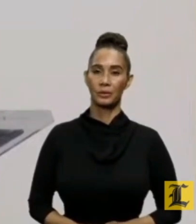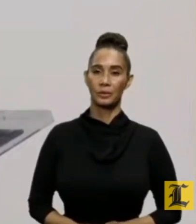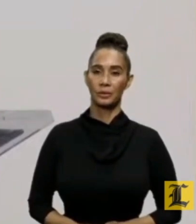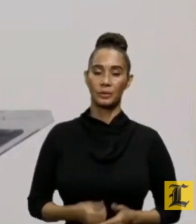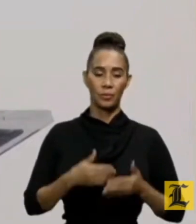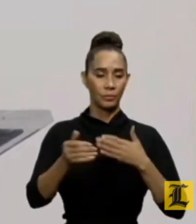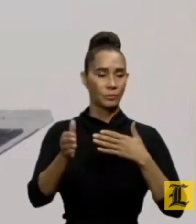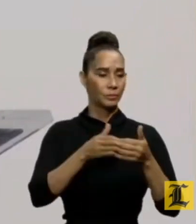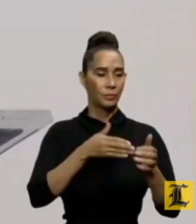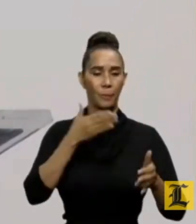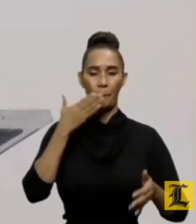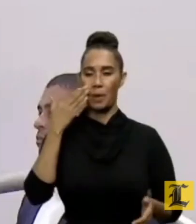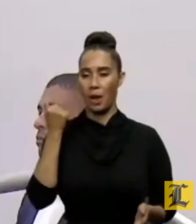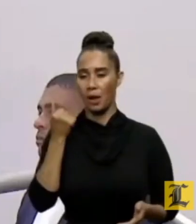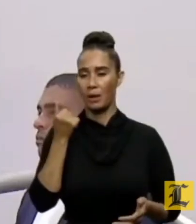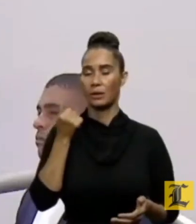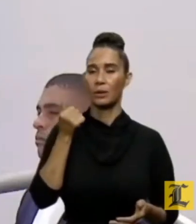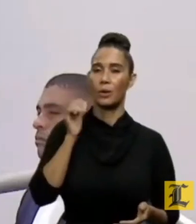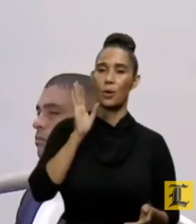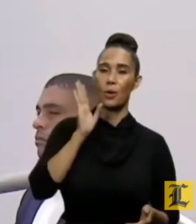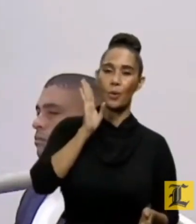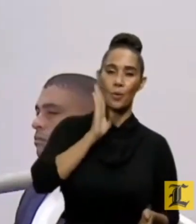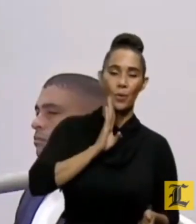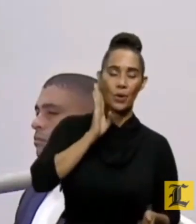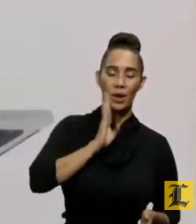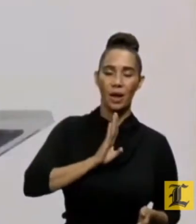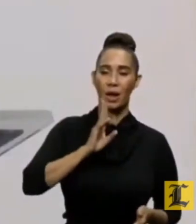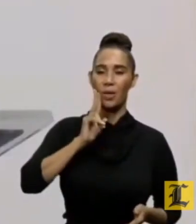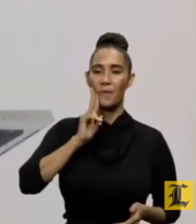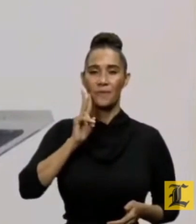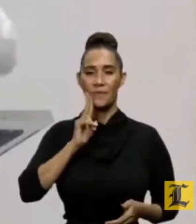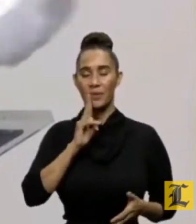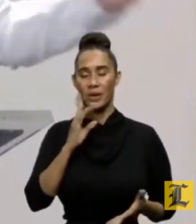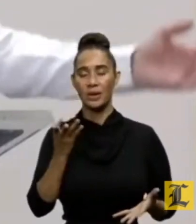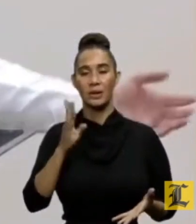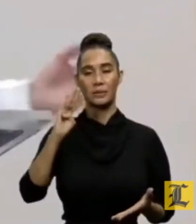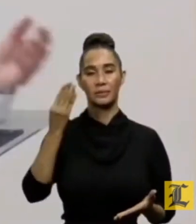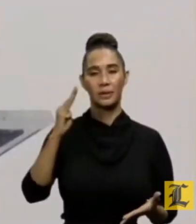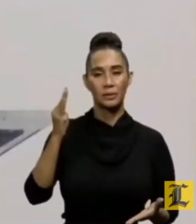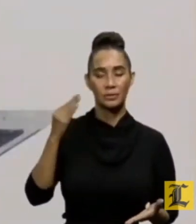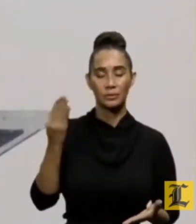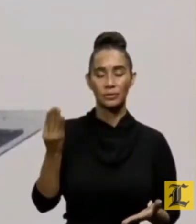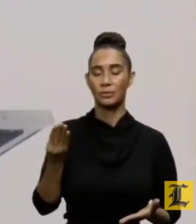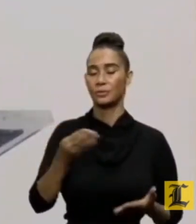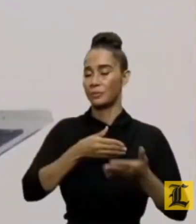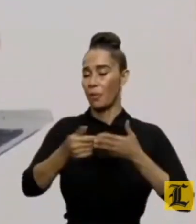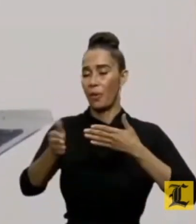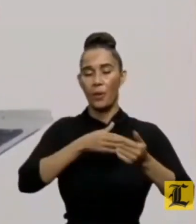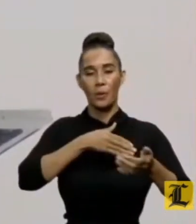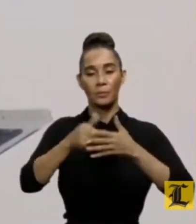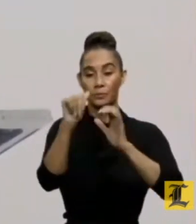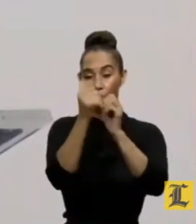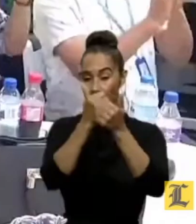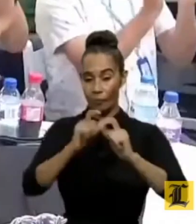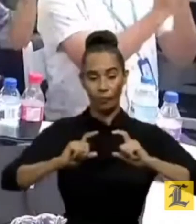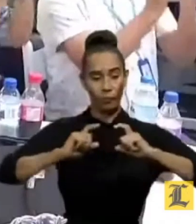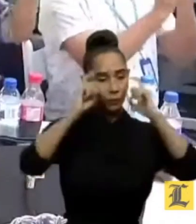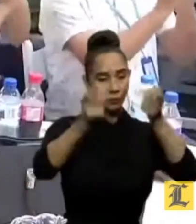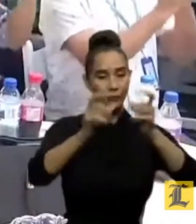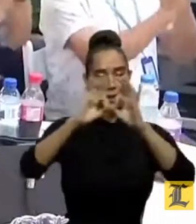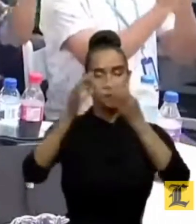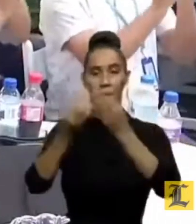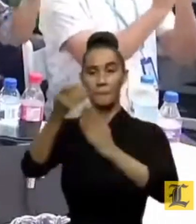Aunque sean blancos, aunque sean morados, aunque sean verdes, aunque sean azules, vamos a entregarlos a los que